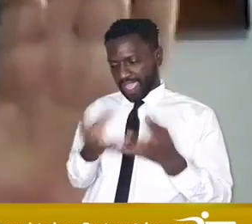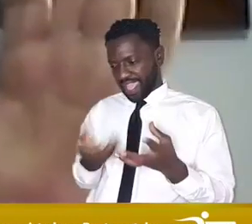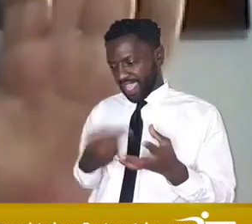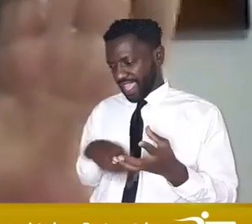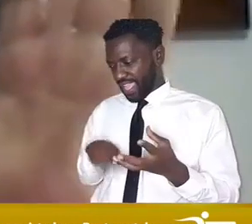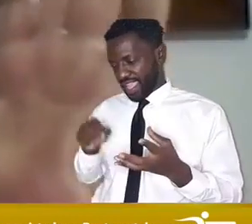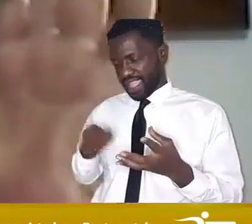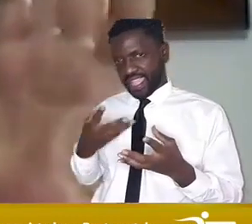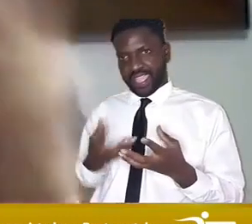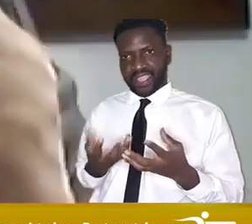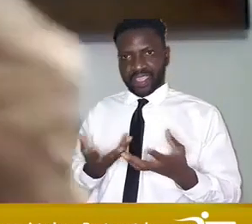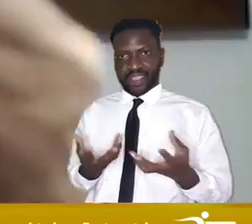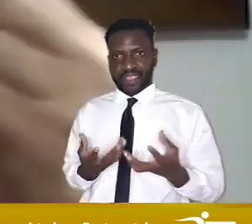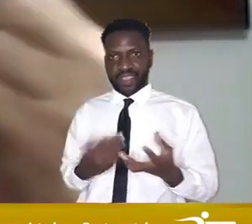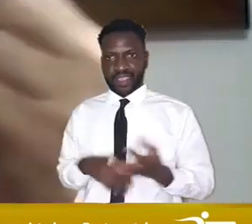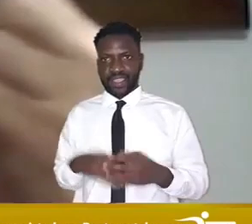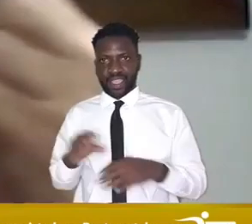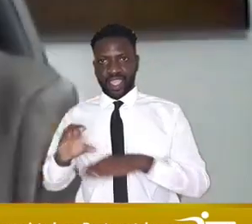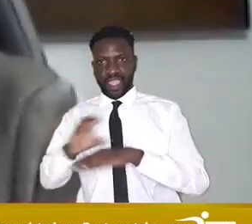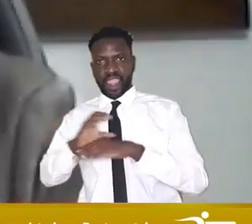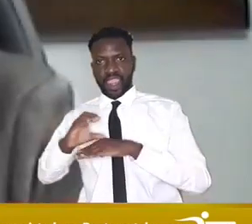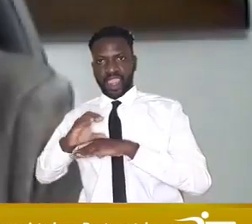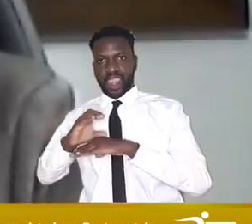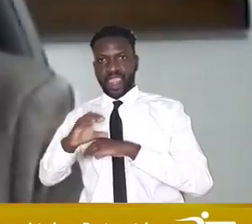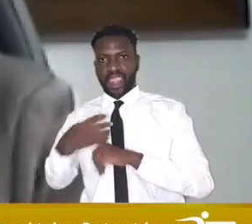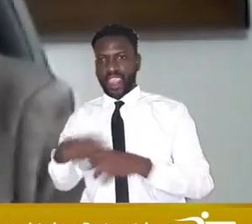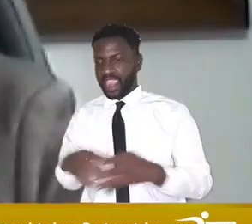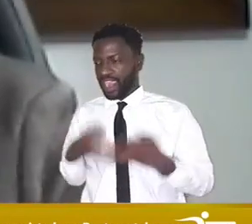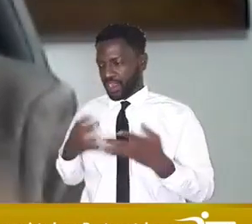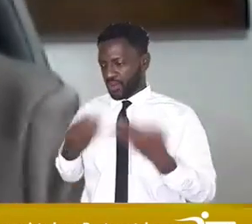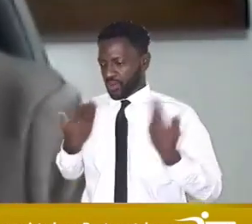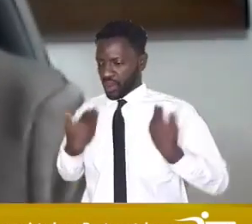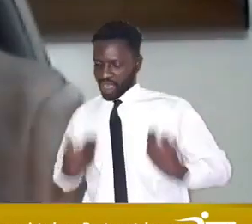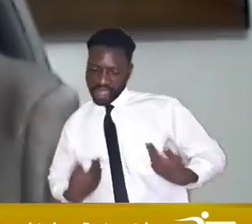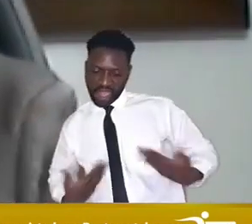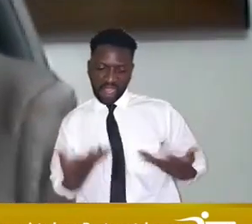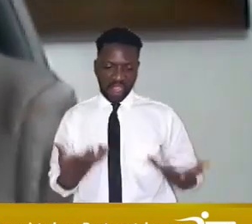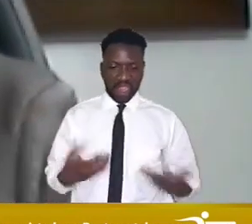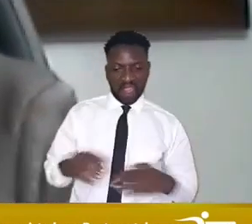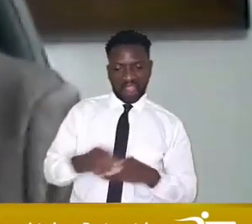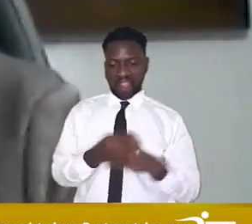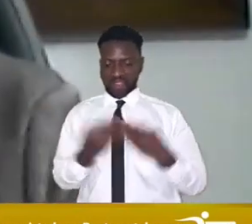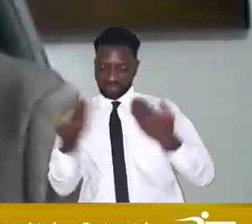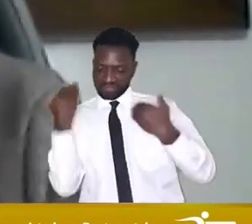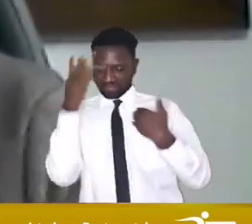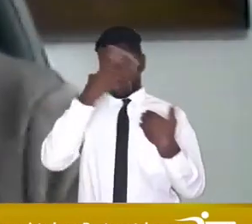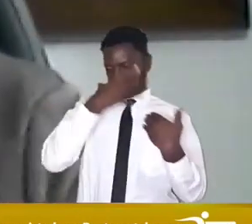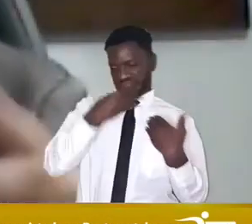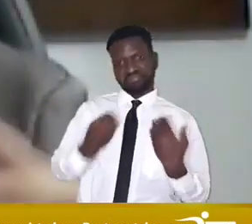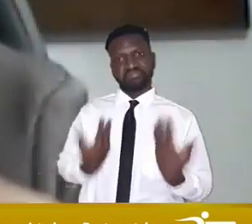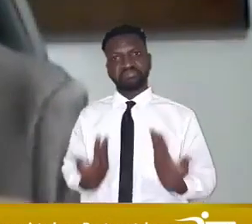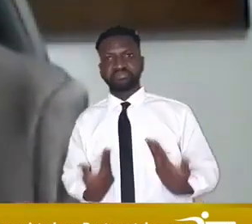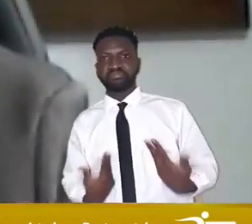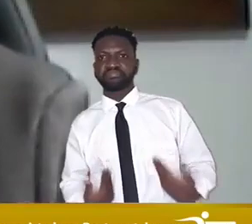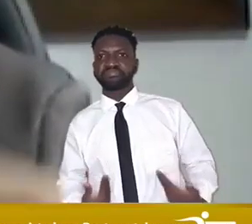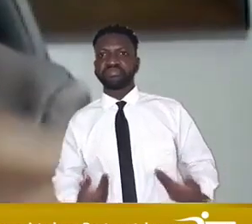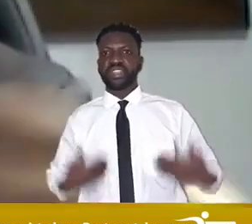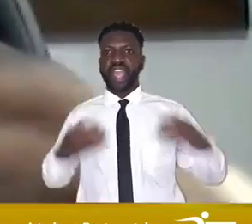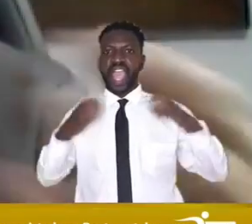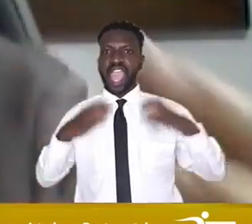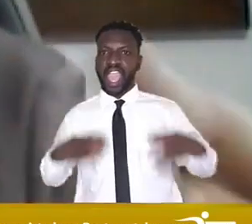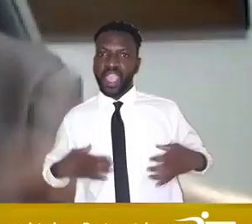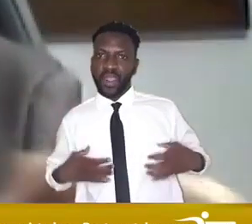cuidados. Hay un culto a la personalidad, a la belleza, al cuerpo, a la